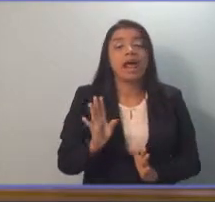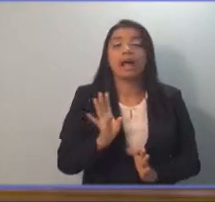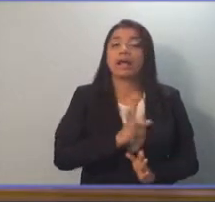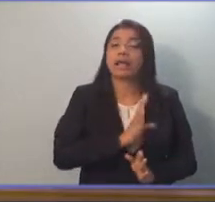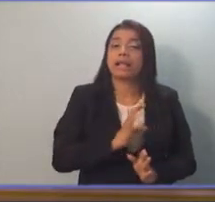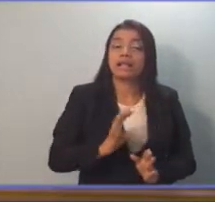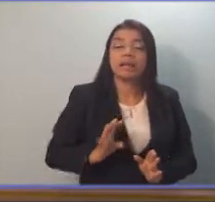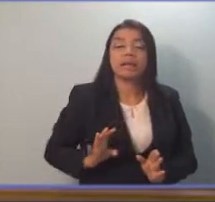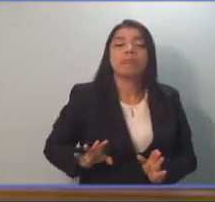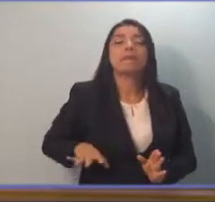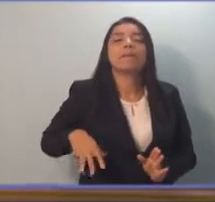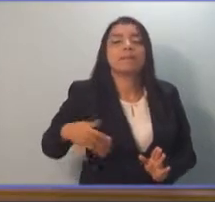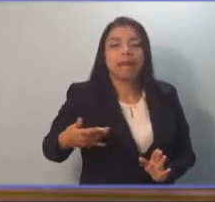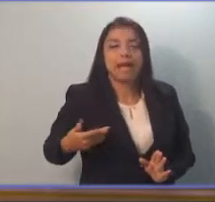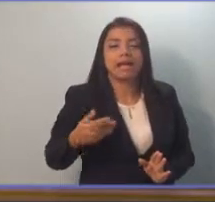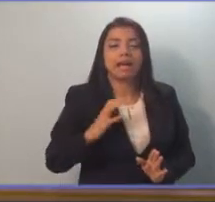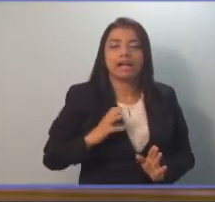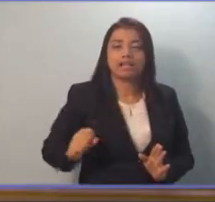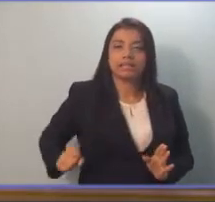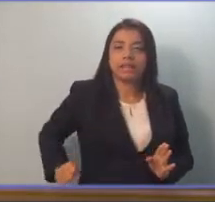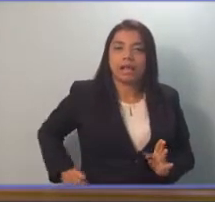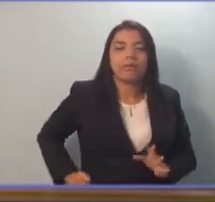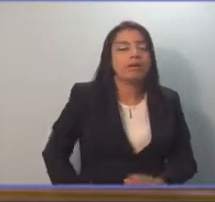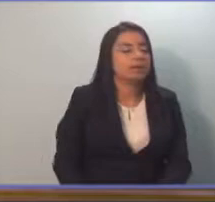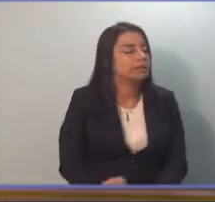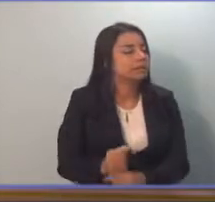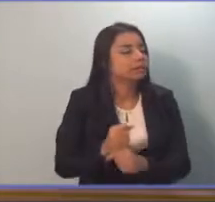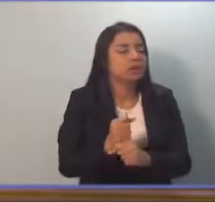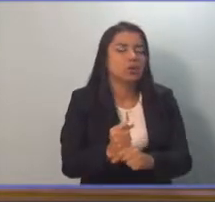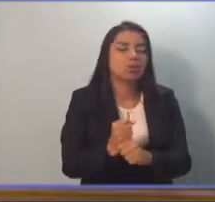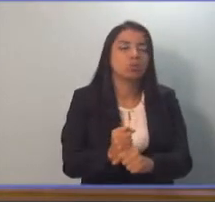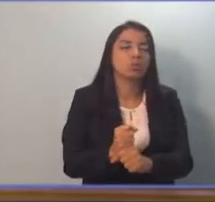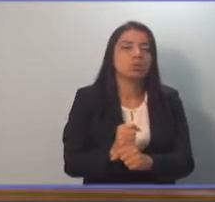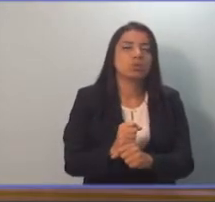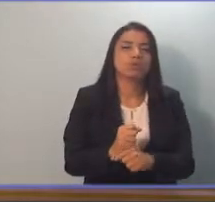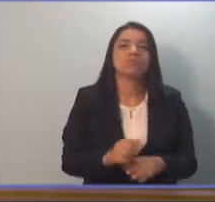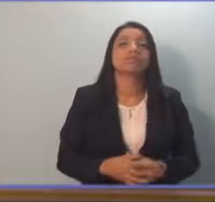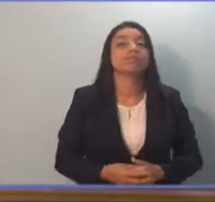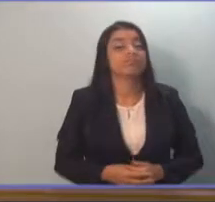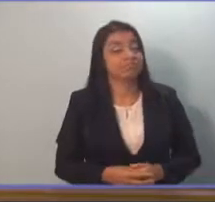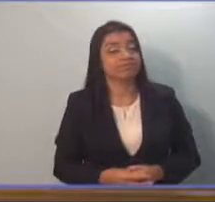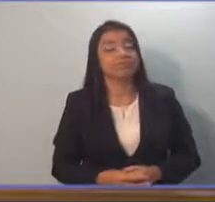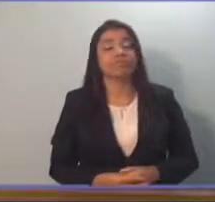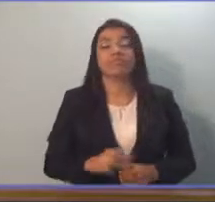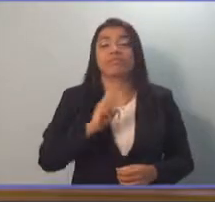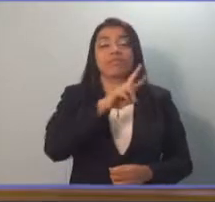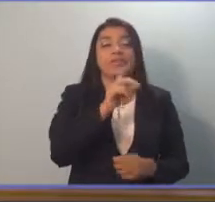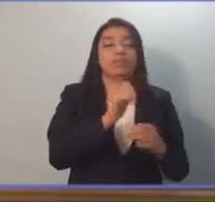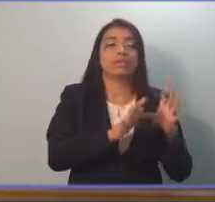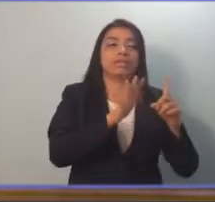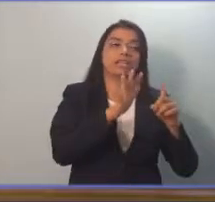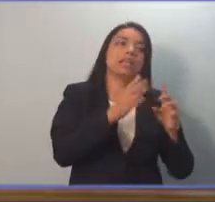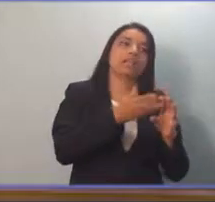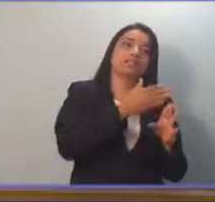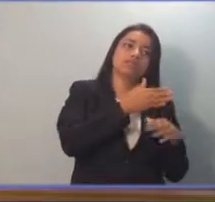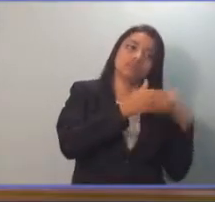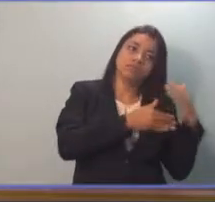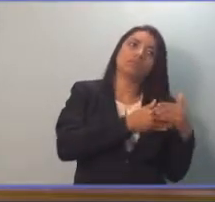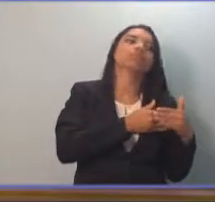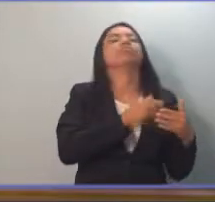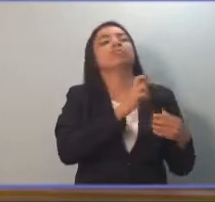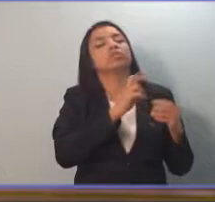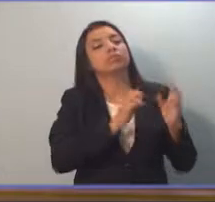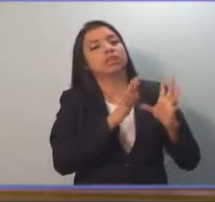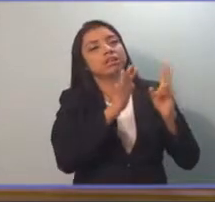50 municipios que se ha implementado desde el 2016, en todos se han experimentado reducciones y en